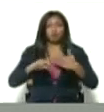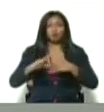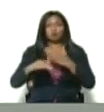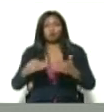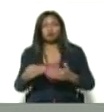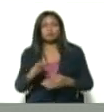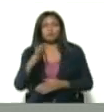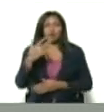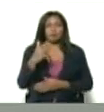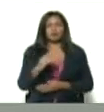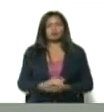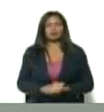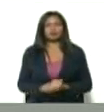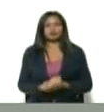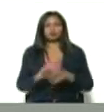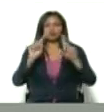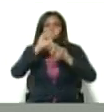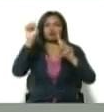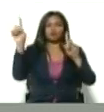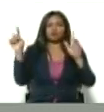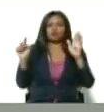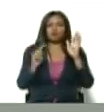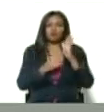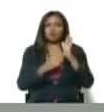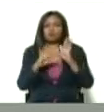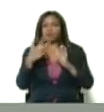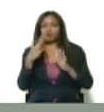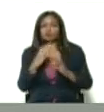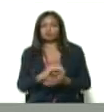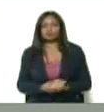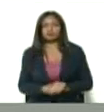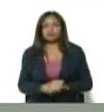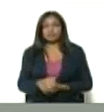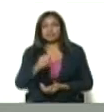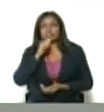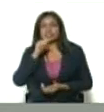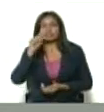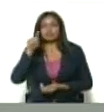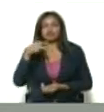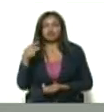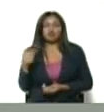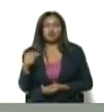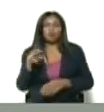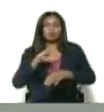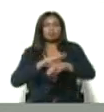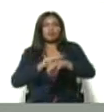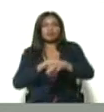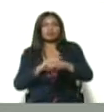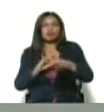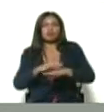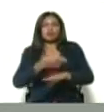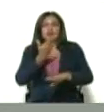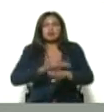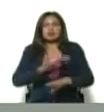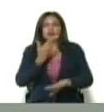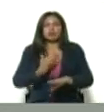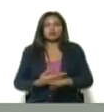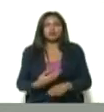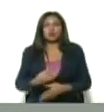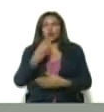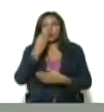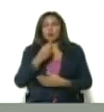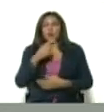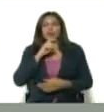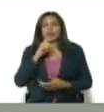ahí el cuadro completo de quien padece diabetes, hipertensión, asma,